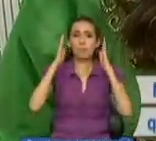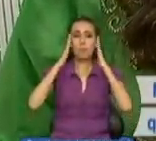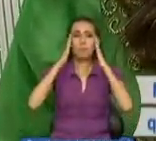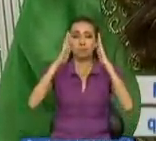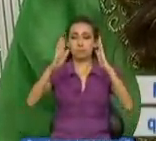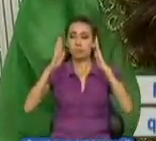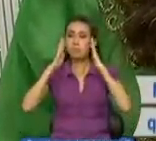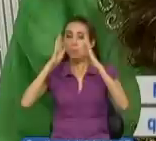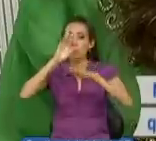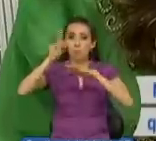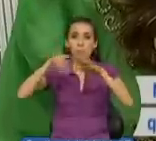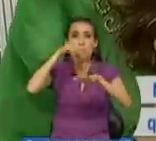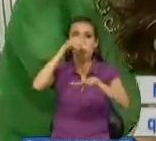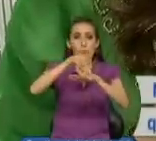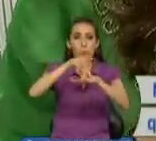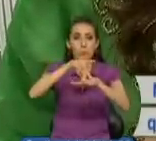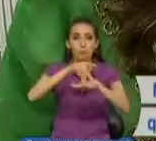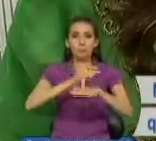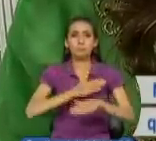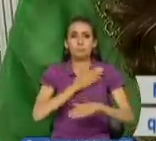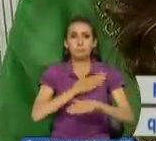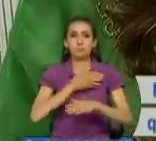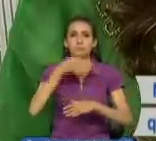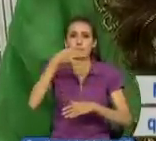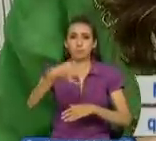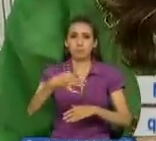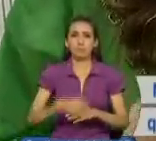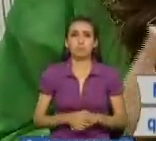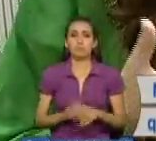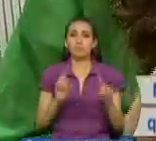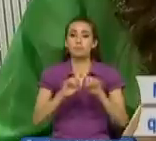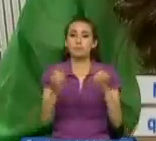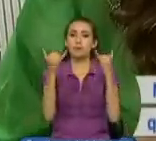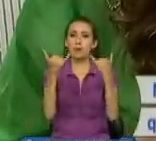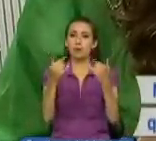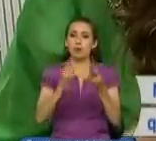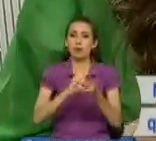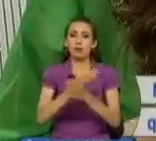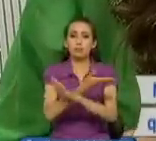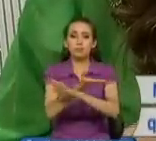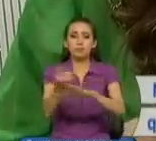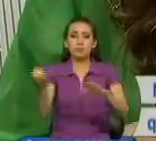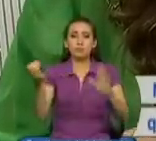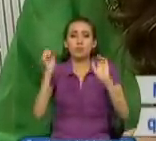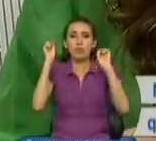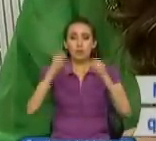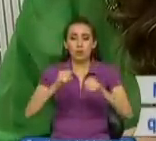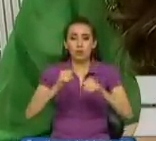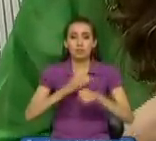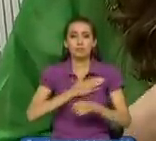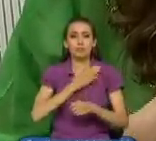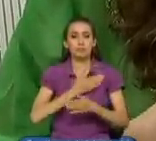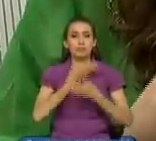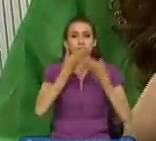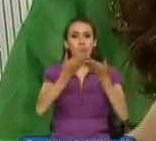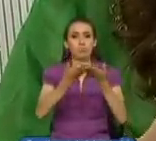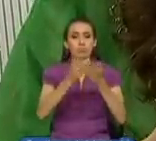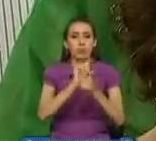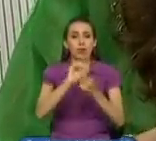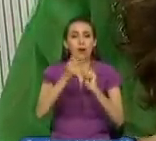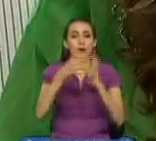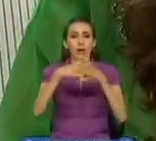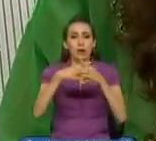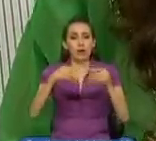Los profesionales de la salud tienen esa vocación tenemos esa vocación de servicio pero hay que dar herramientas para que esa vocación de servicio se traduzca en